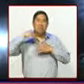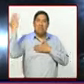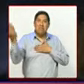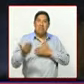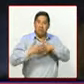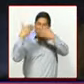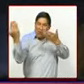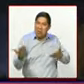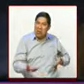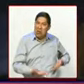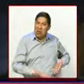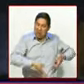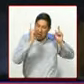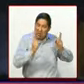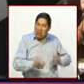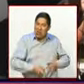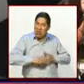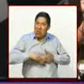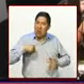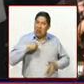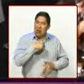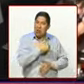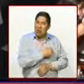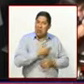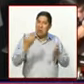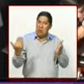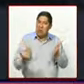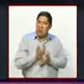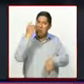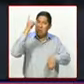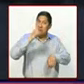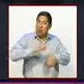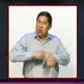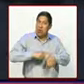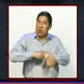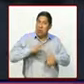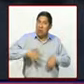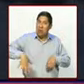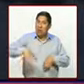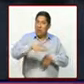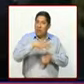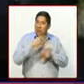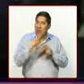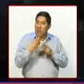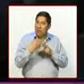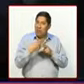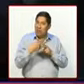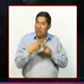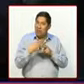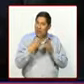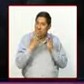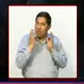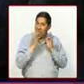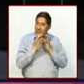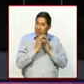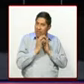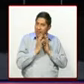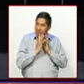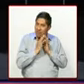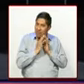Bienvenidos. Así comenzamos un nuevo episodio de este sector denominado